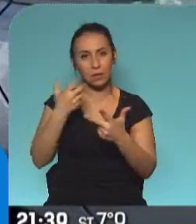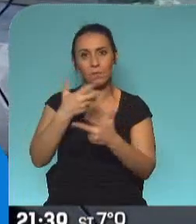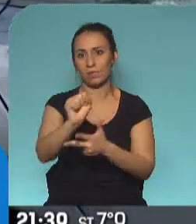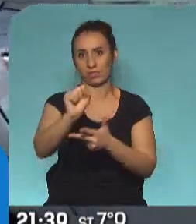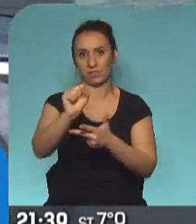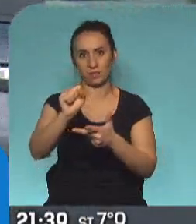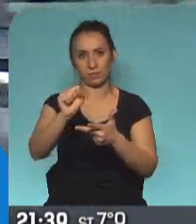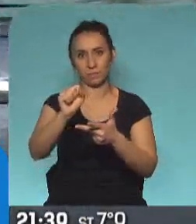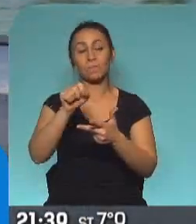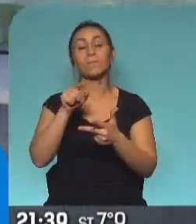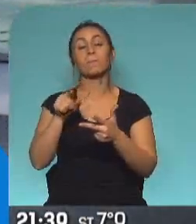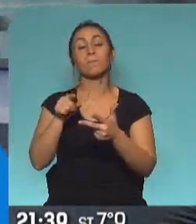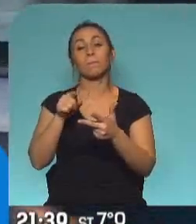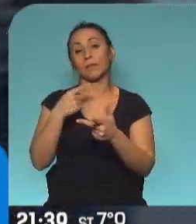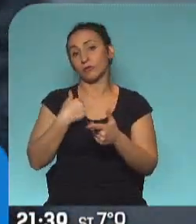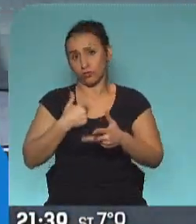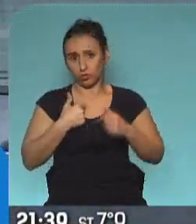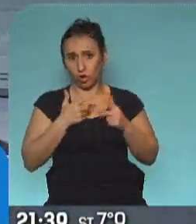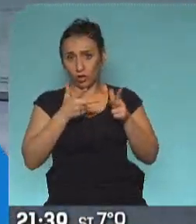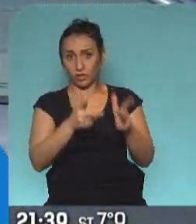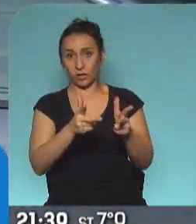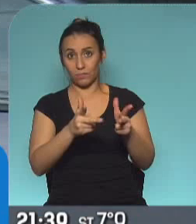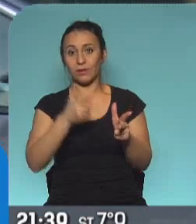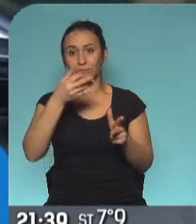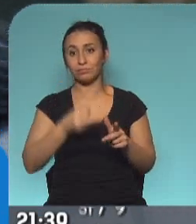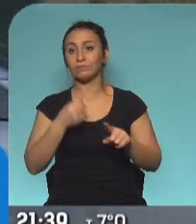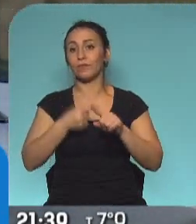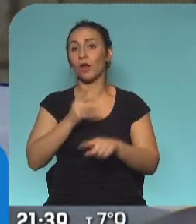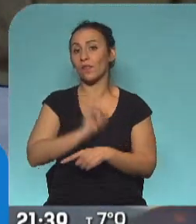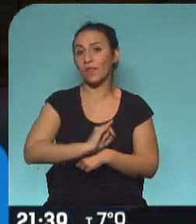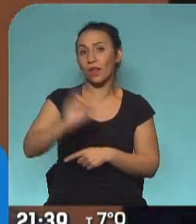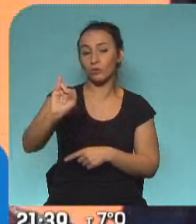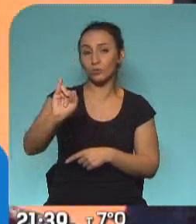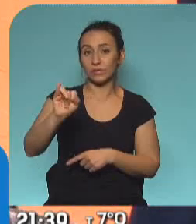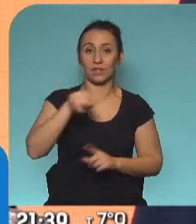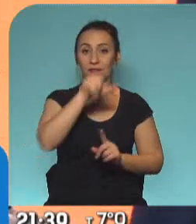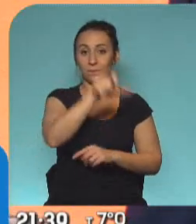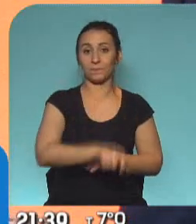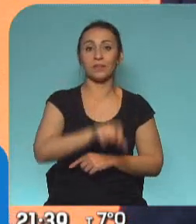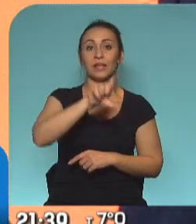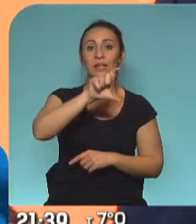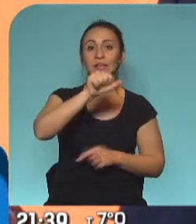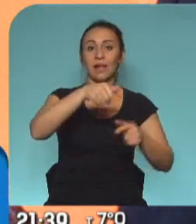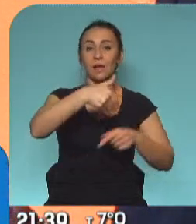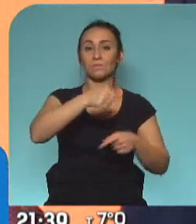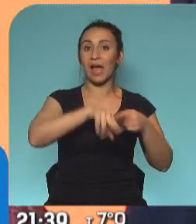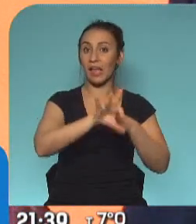yo porque precisamente de la denuncia formulada por la doctora Cristina Camaño,